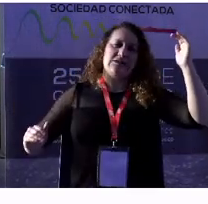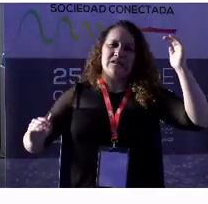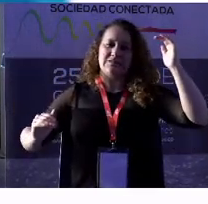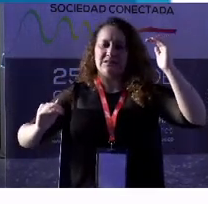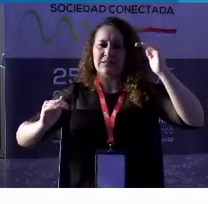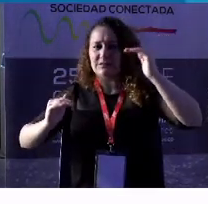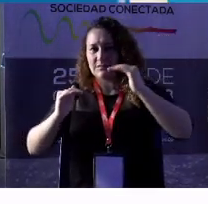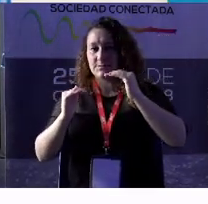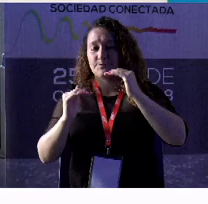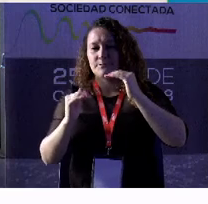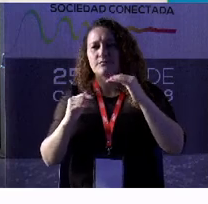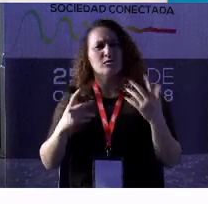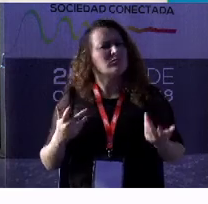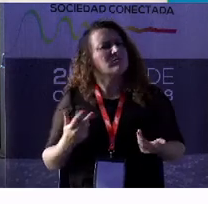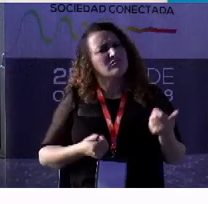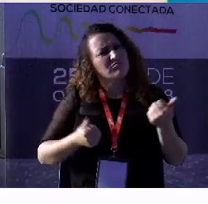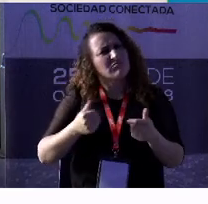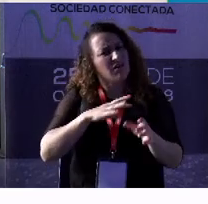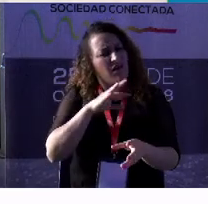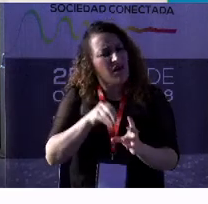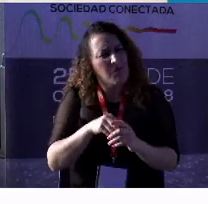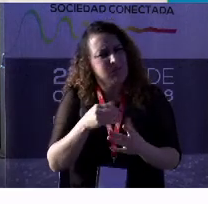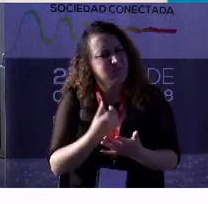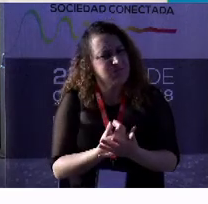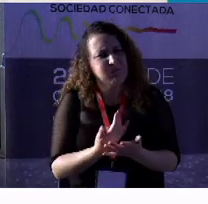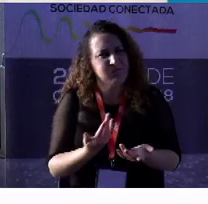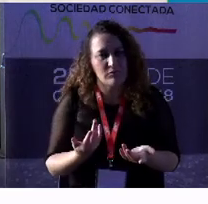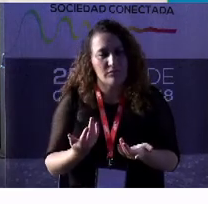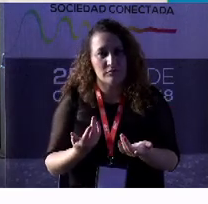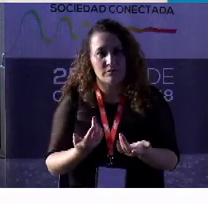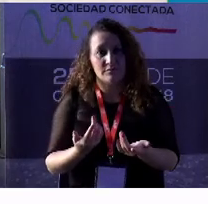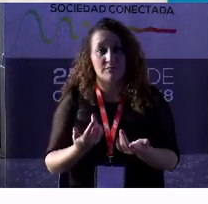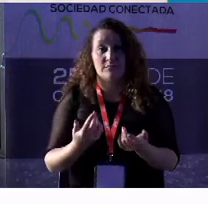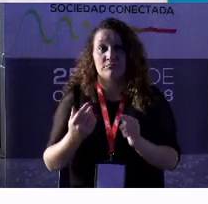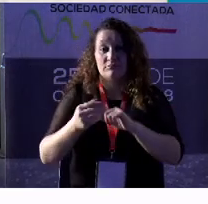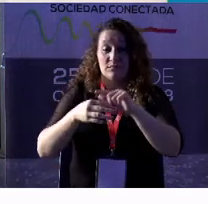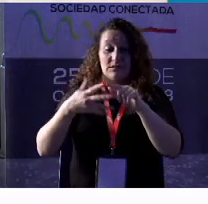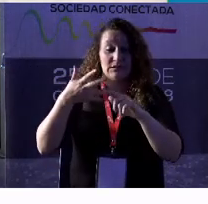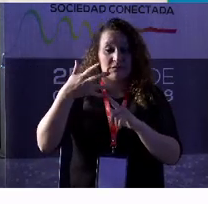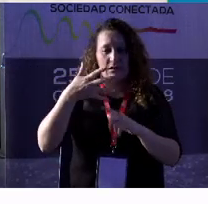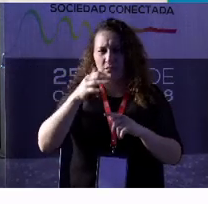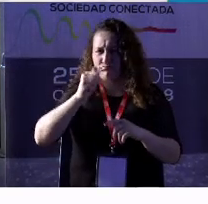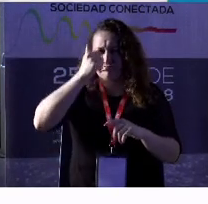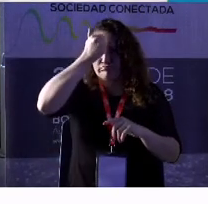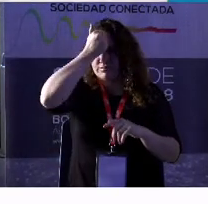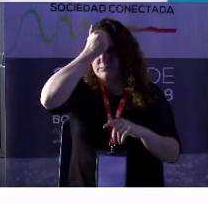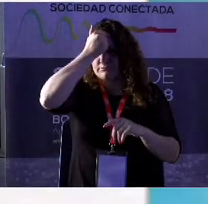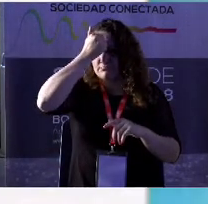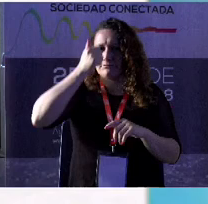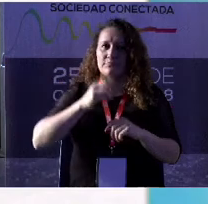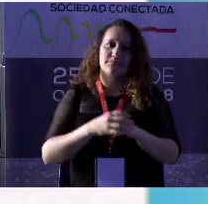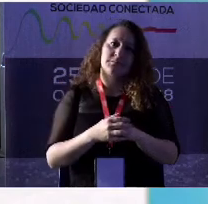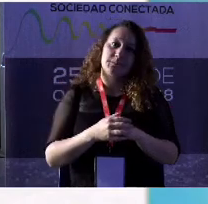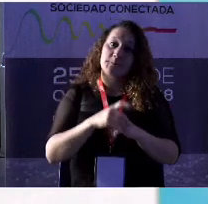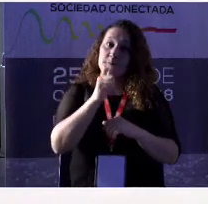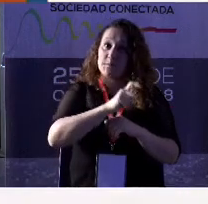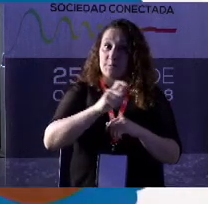pero cuáles son sus contenidos cinco elementos fundamentales